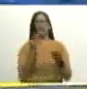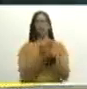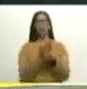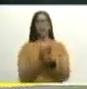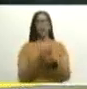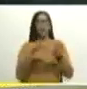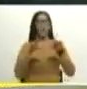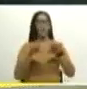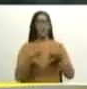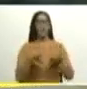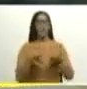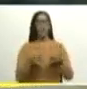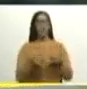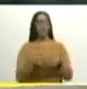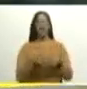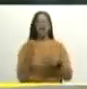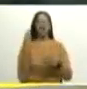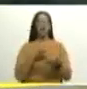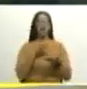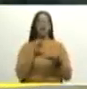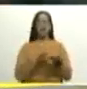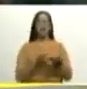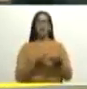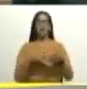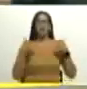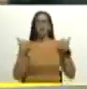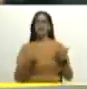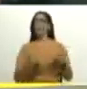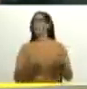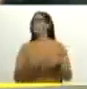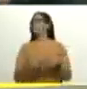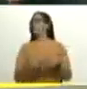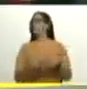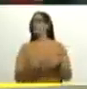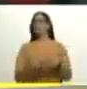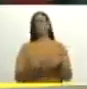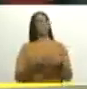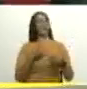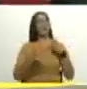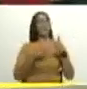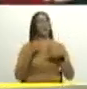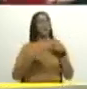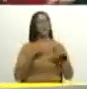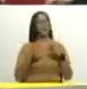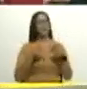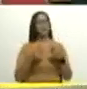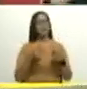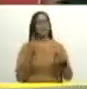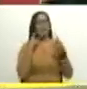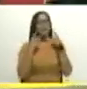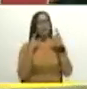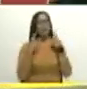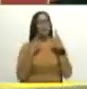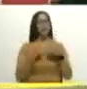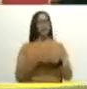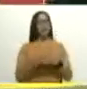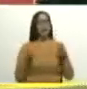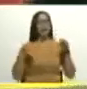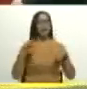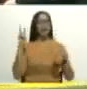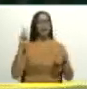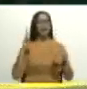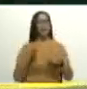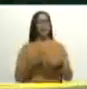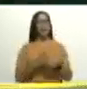debe ser llevado a la Asamblea Nacional de inmediato para su aprobación y puesta en vigencia aquí en Venezuela.